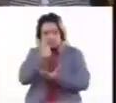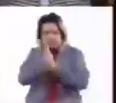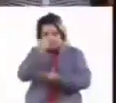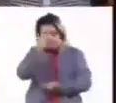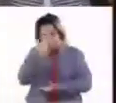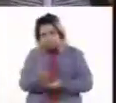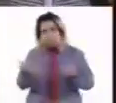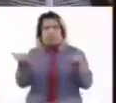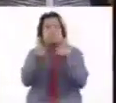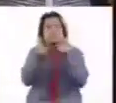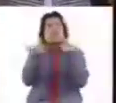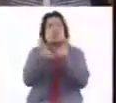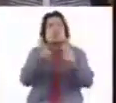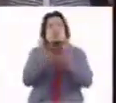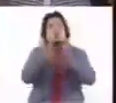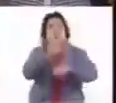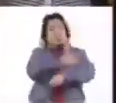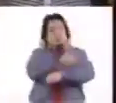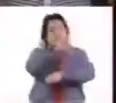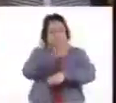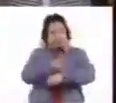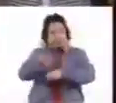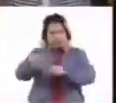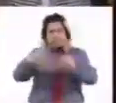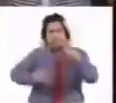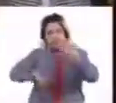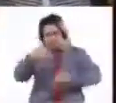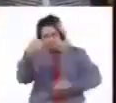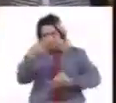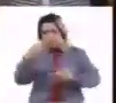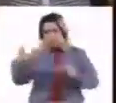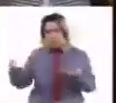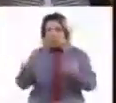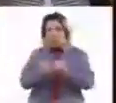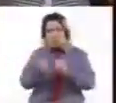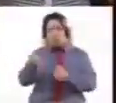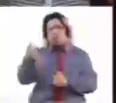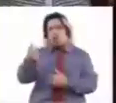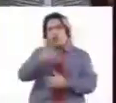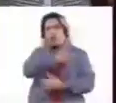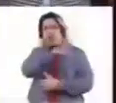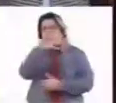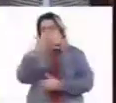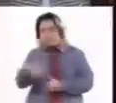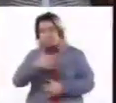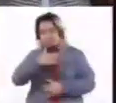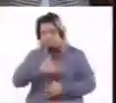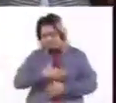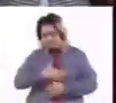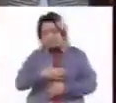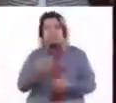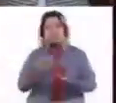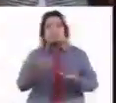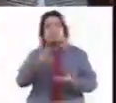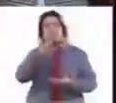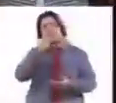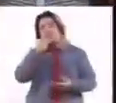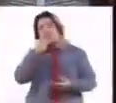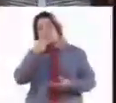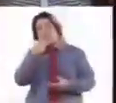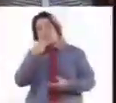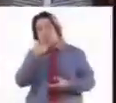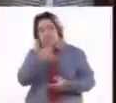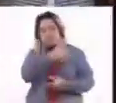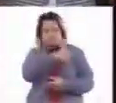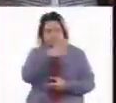al mismo tiempo una coordinación estrecha entre la Fiscalía General de Justicia, la Policía de la Ciudad de México e inclusive